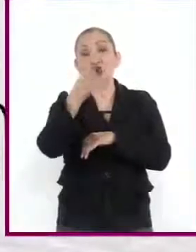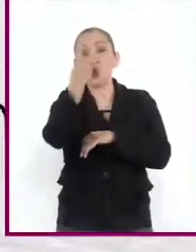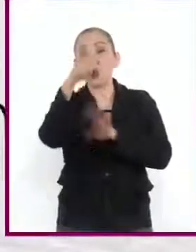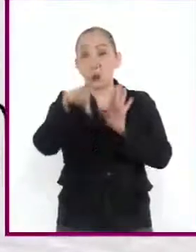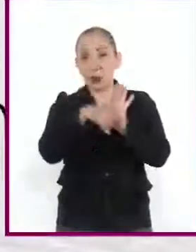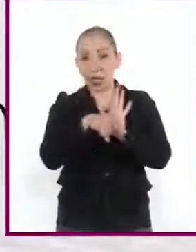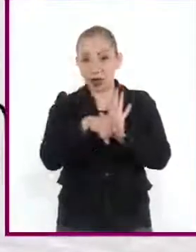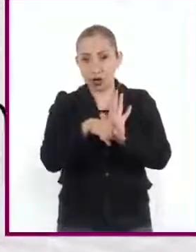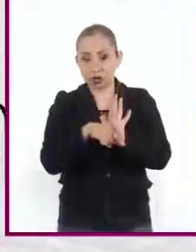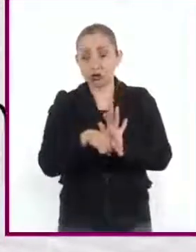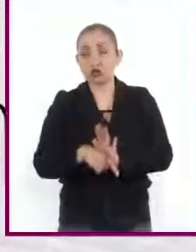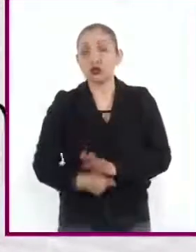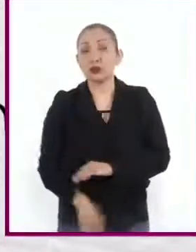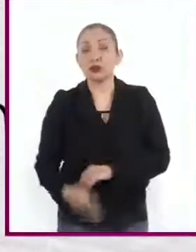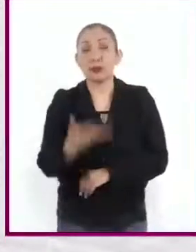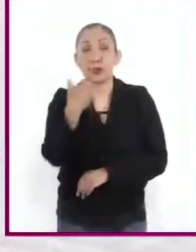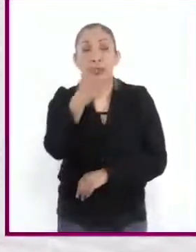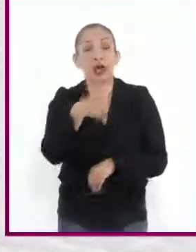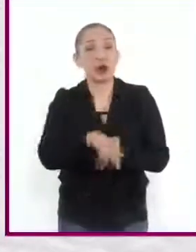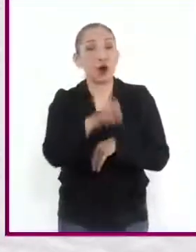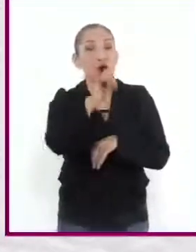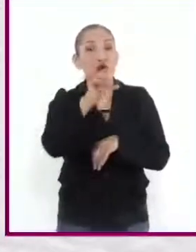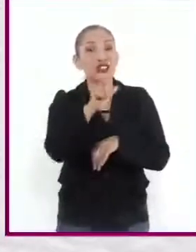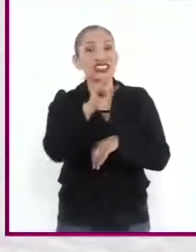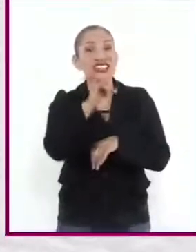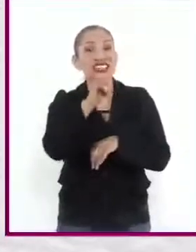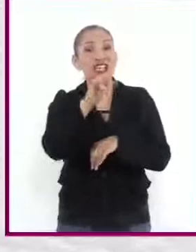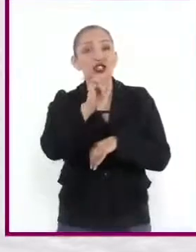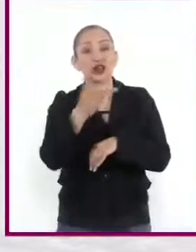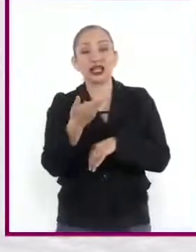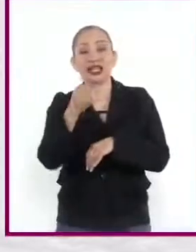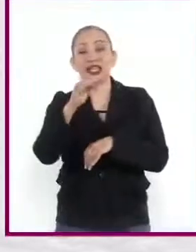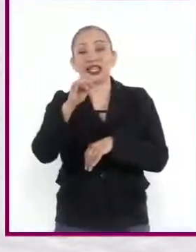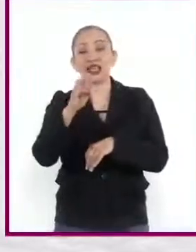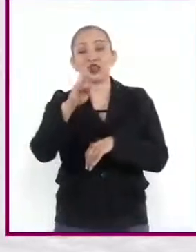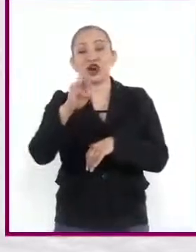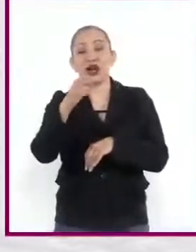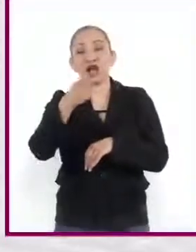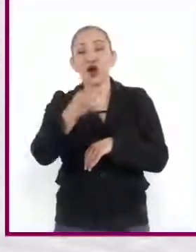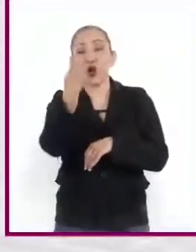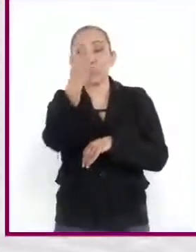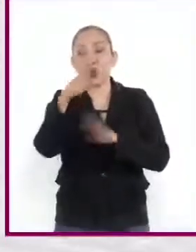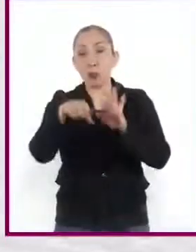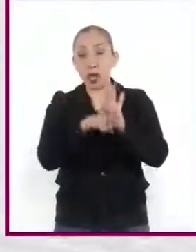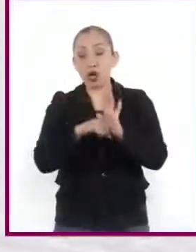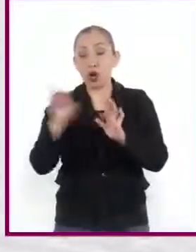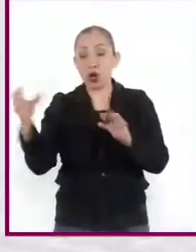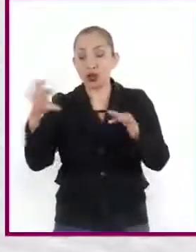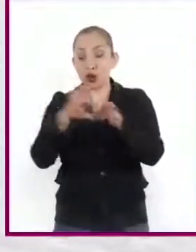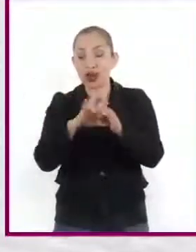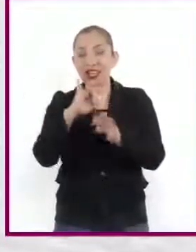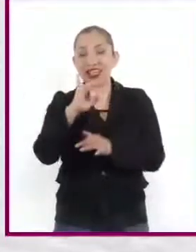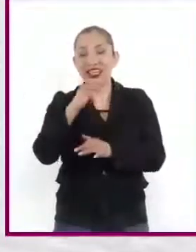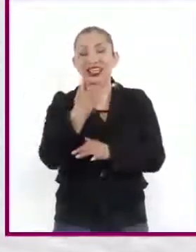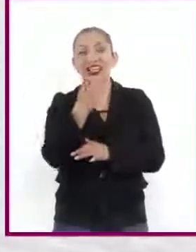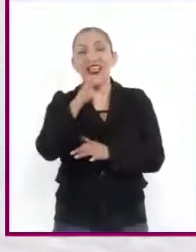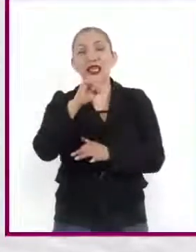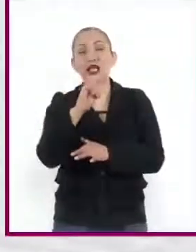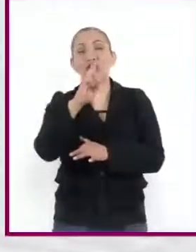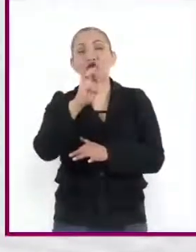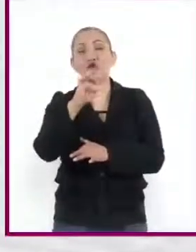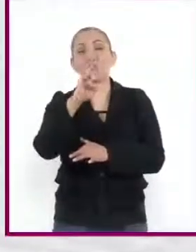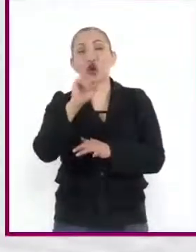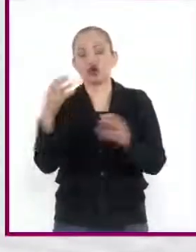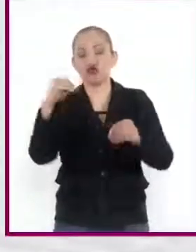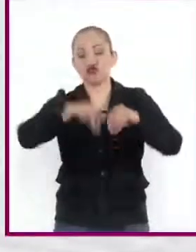menos. 8. El número de oxidación del hidrógeno es 1 menos cuando forma hidruros, pues se combina con